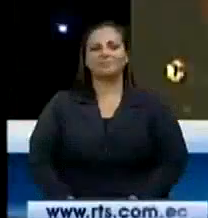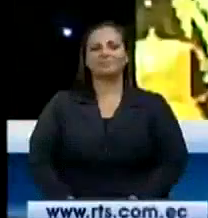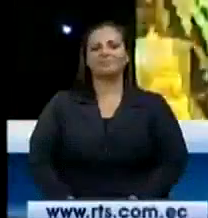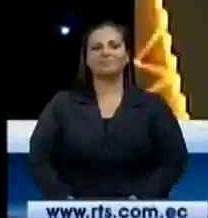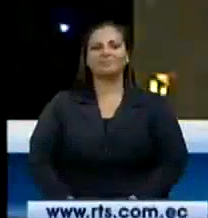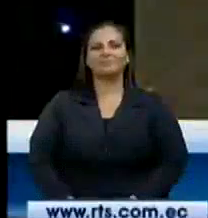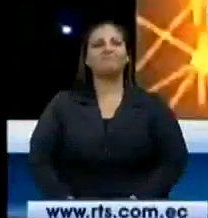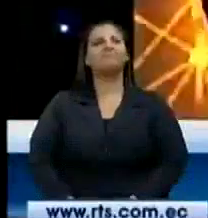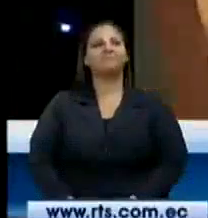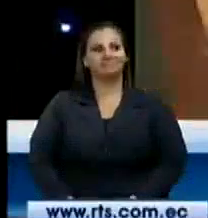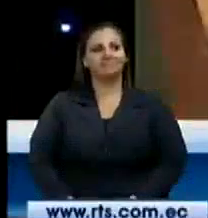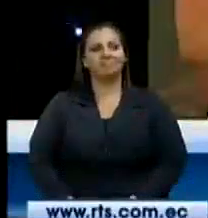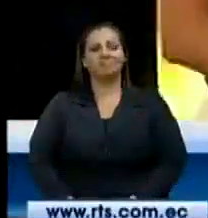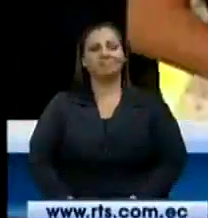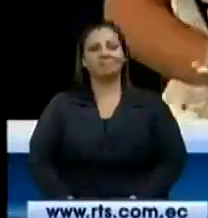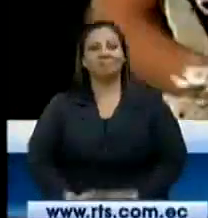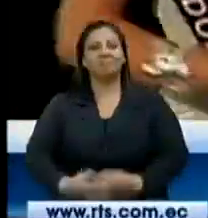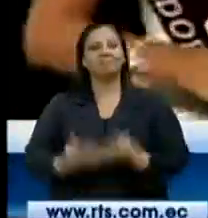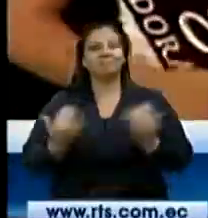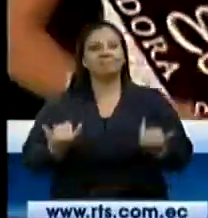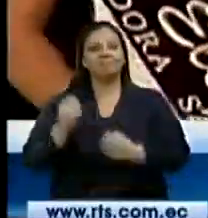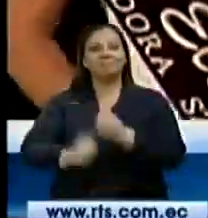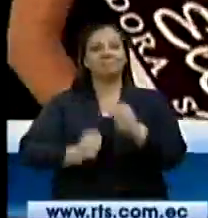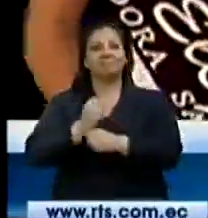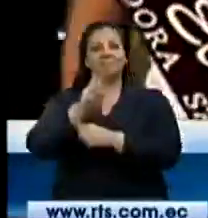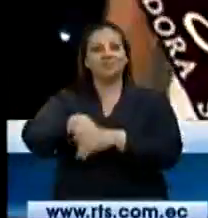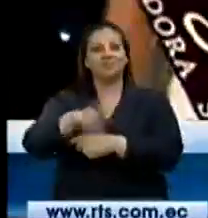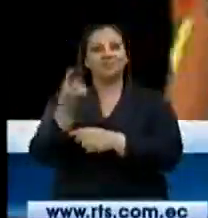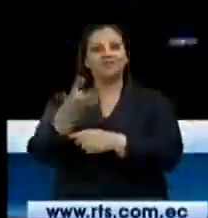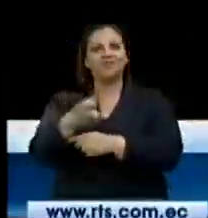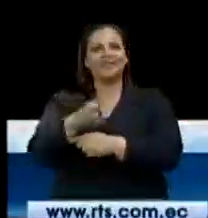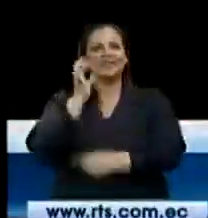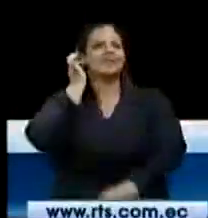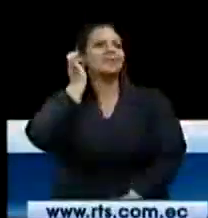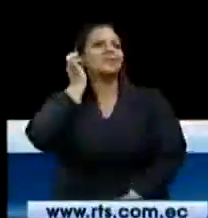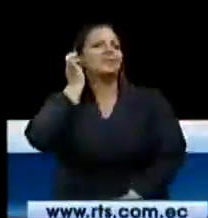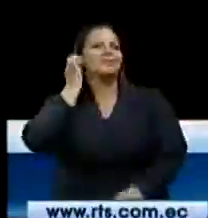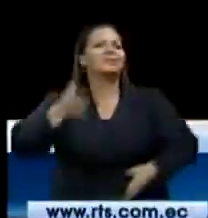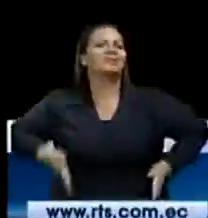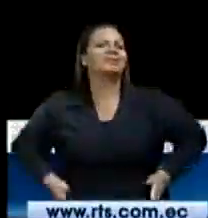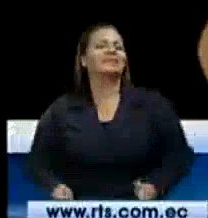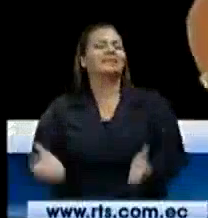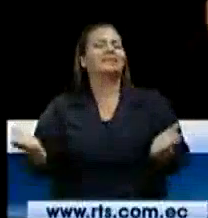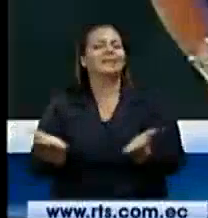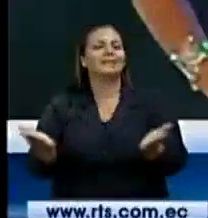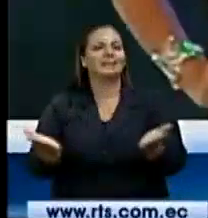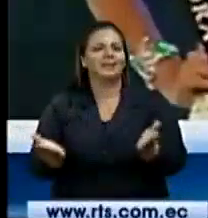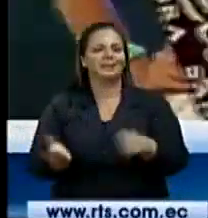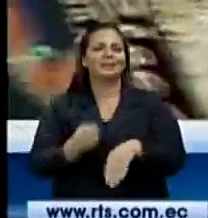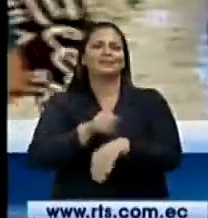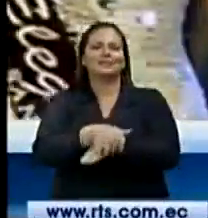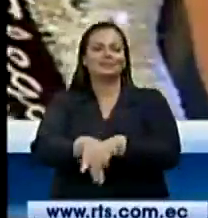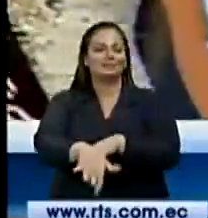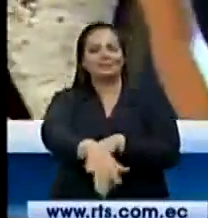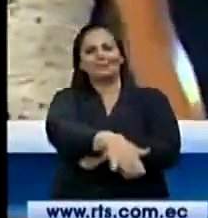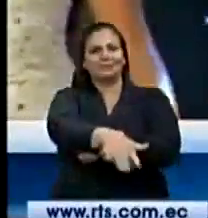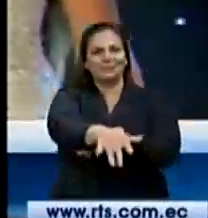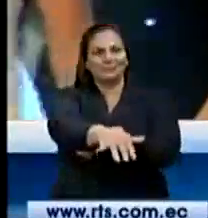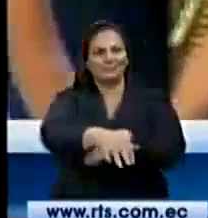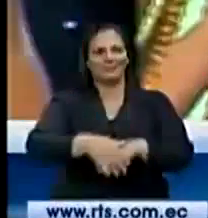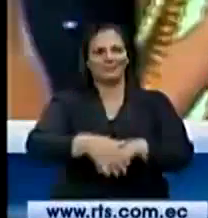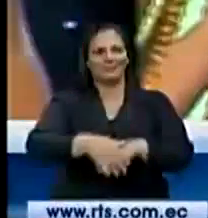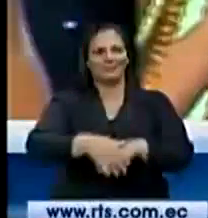La corona se la llevó este 2016, la originaria de Ventanas, provincia de Los Ríos, Connie Jiménez, quien se destacó de las